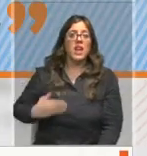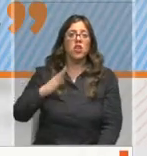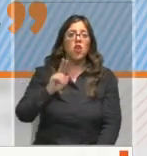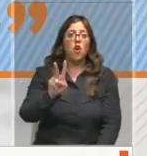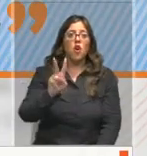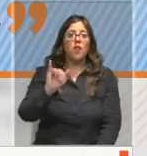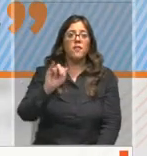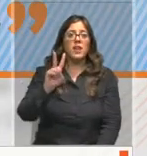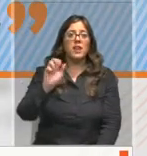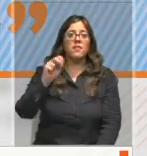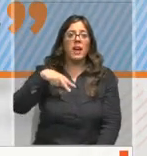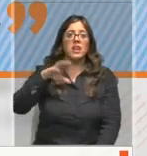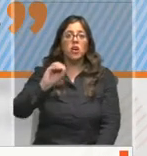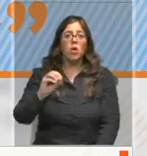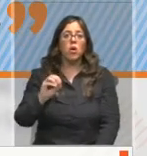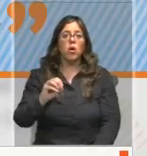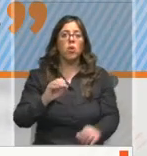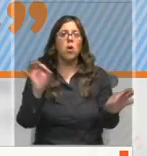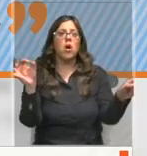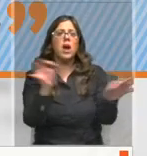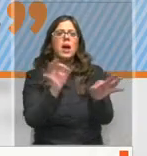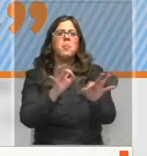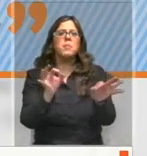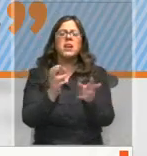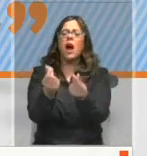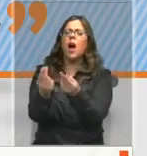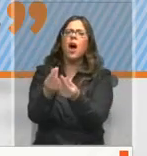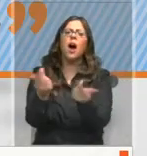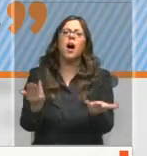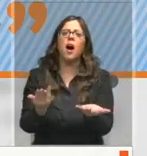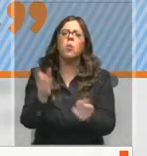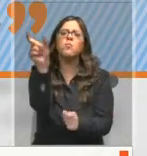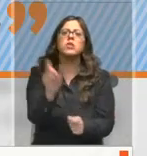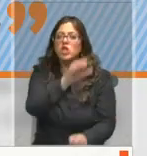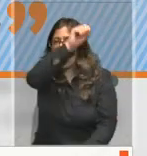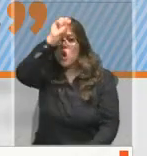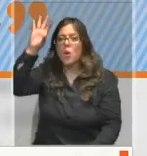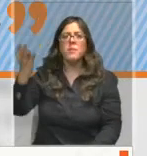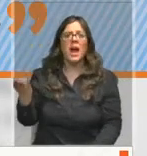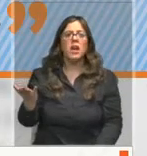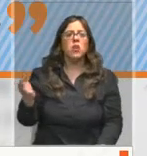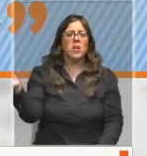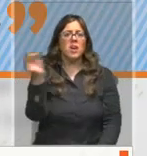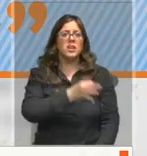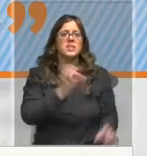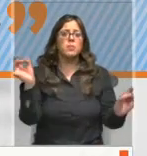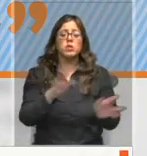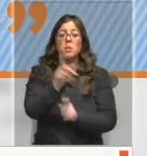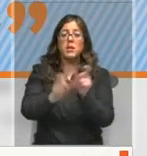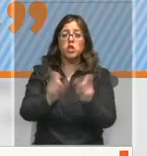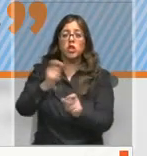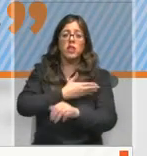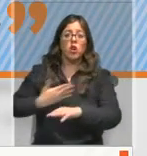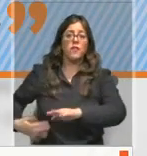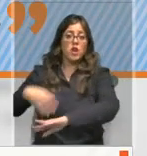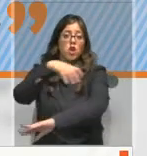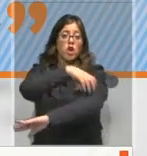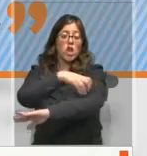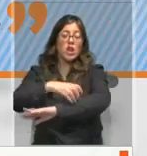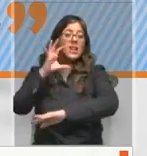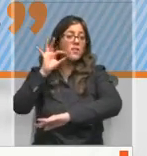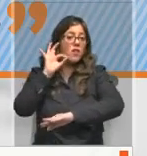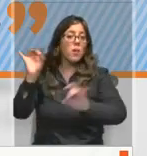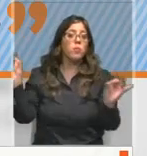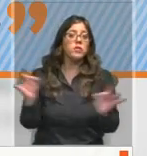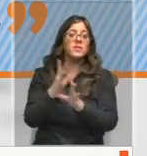de sicariato Cuánto cuesta un colombiano el seremi de gobierno señor vi insinúa que las personas del gobierno Regional del biobío van a